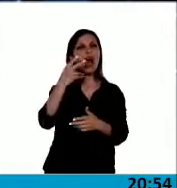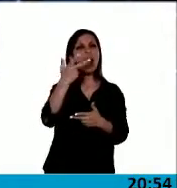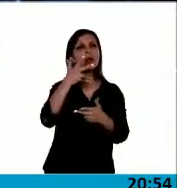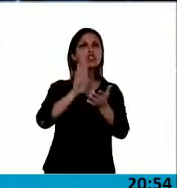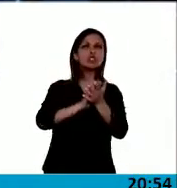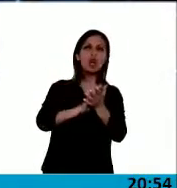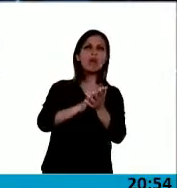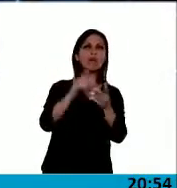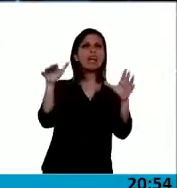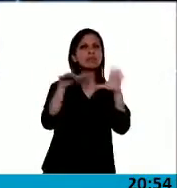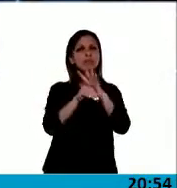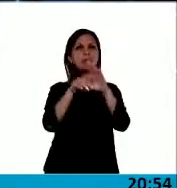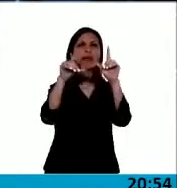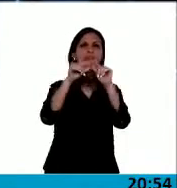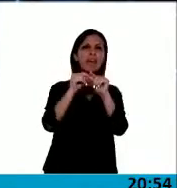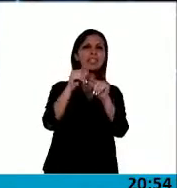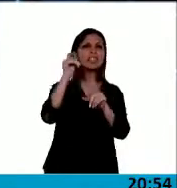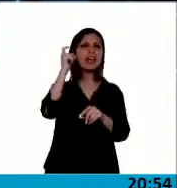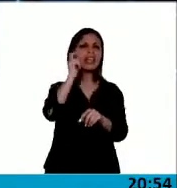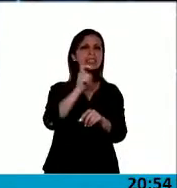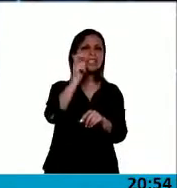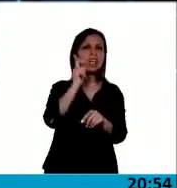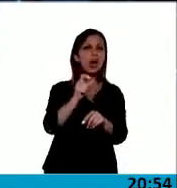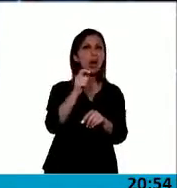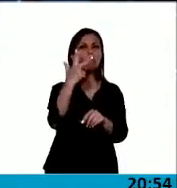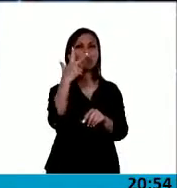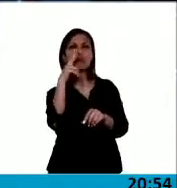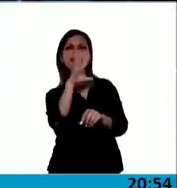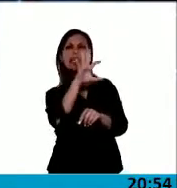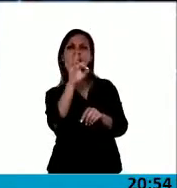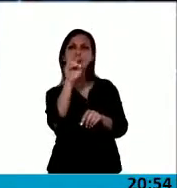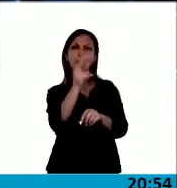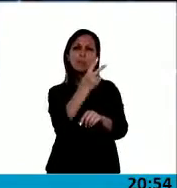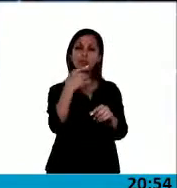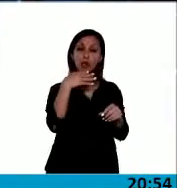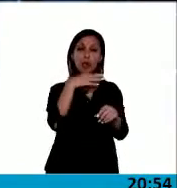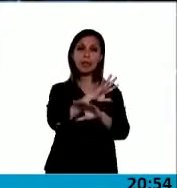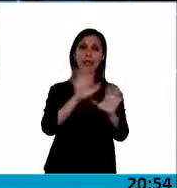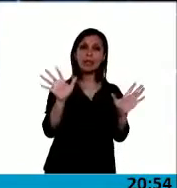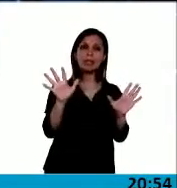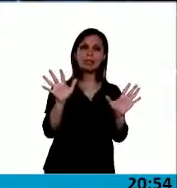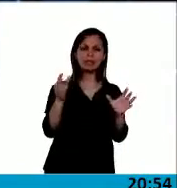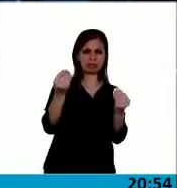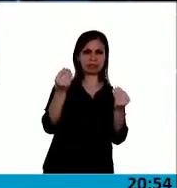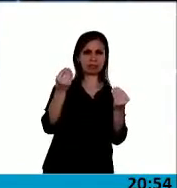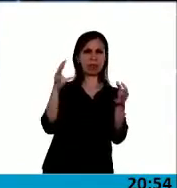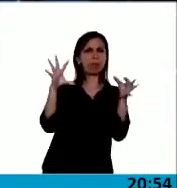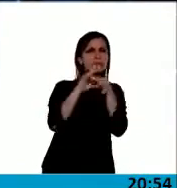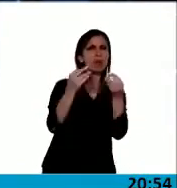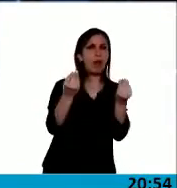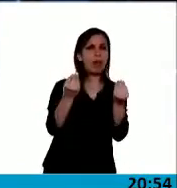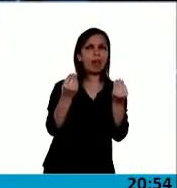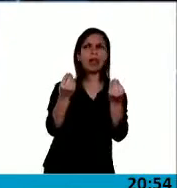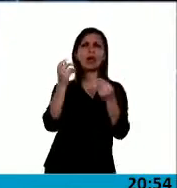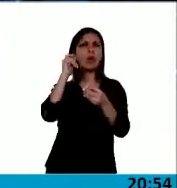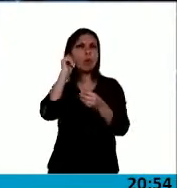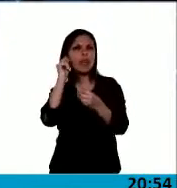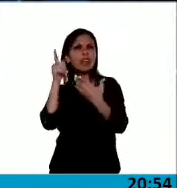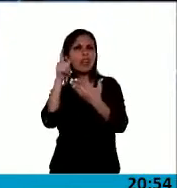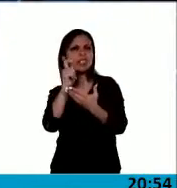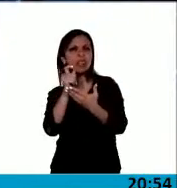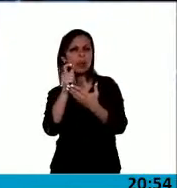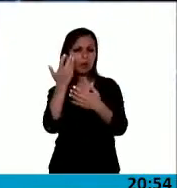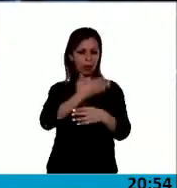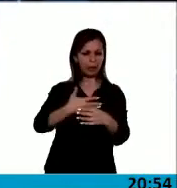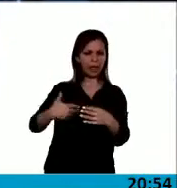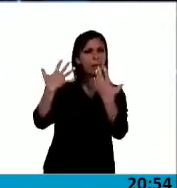Kicillof y los 3.500 muertos. ¿Qué? Porque era el cumpleaños de Kicillof, el gobierno podía llegar a